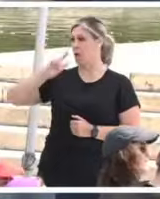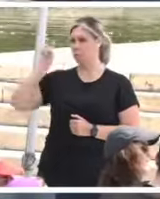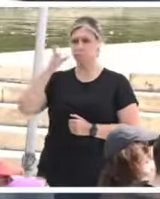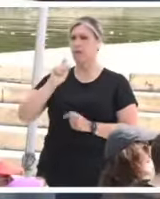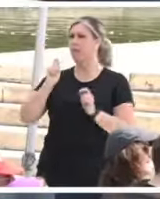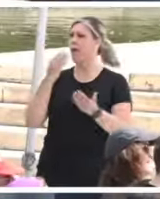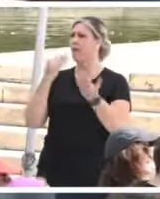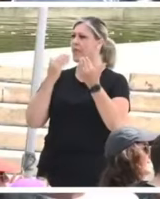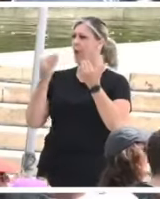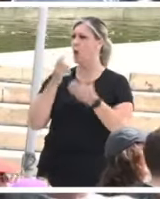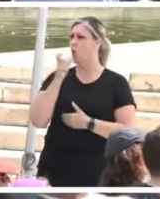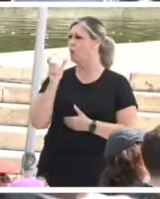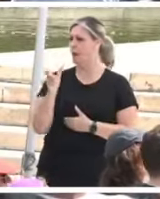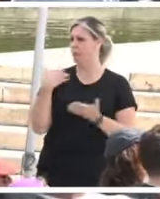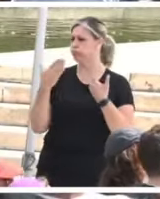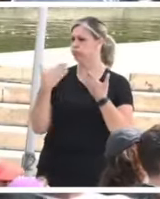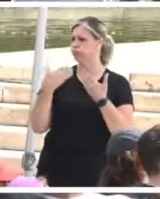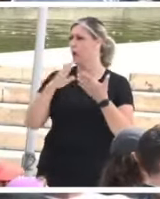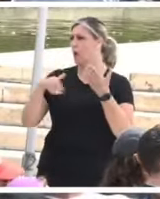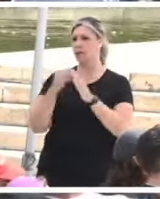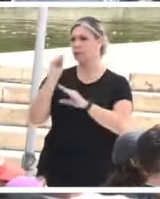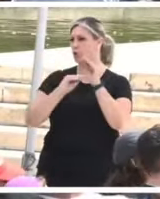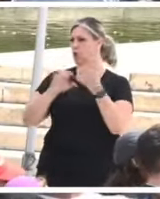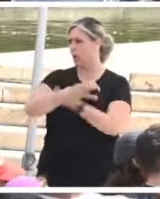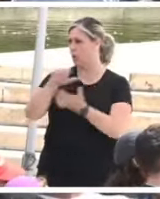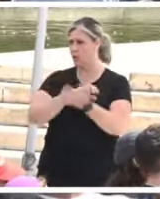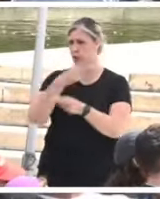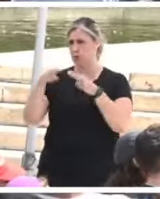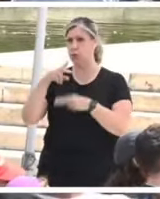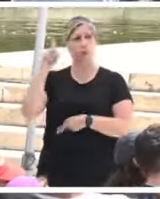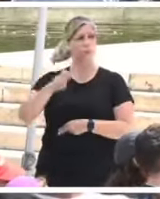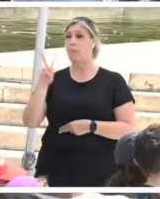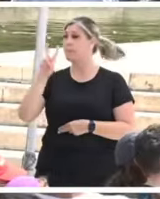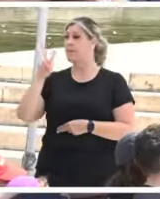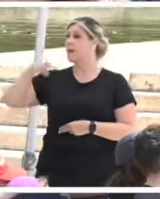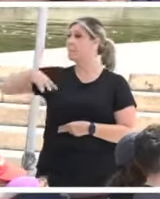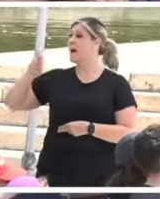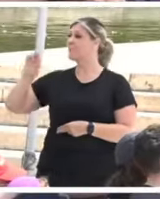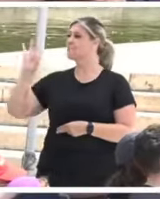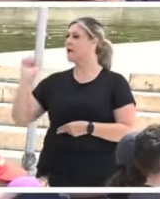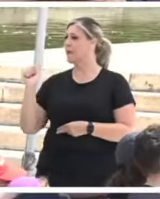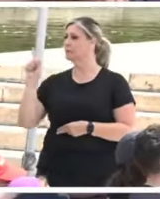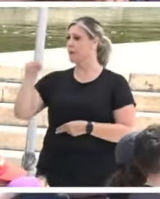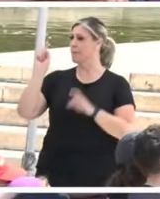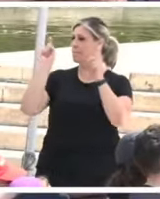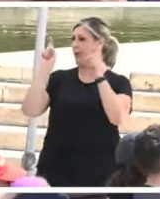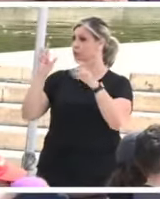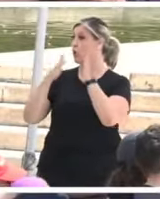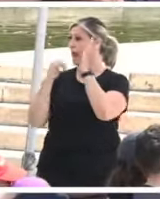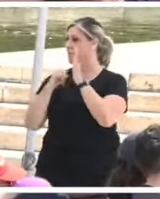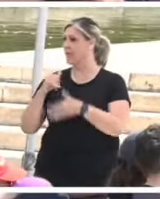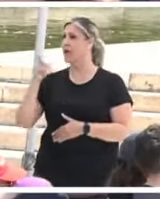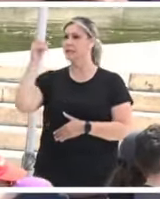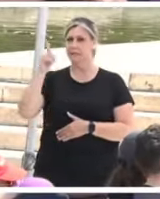y la palabra hasta la extenuación la forma de resolver conflictos políticos. Y tenemos a Vicent Marsá, que es un maestro que fue consejero de Educación en Valencia y